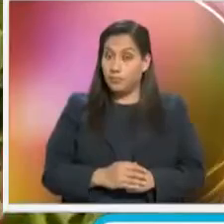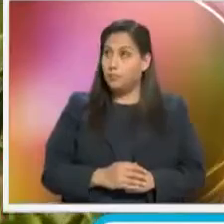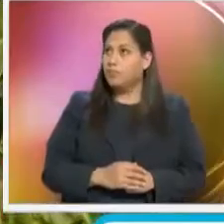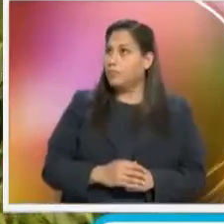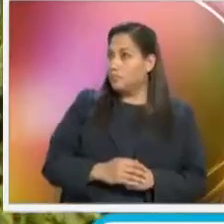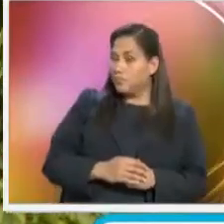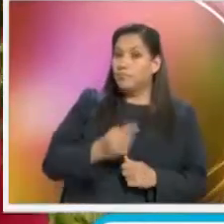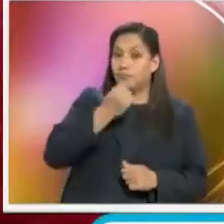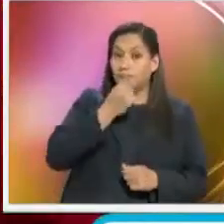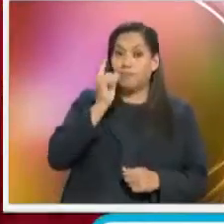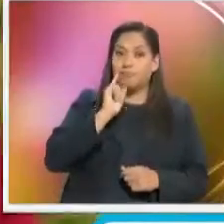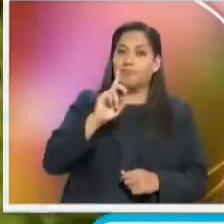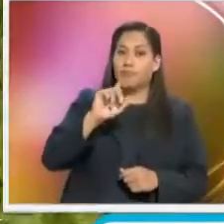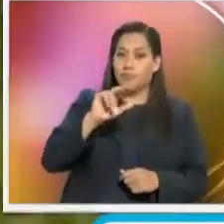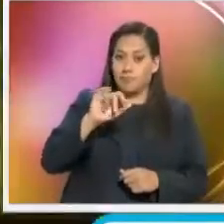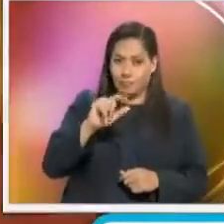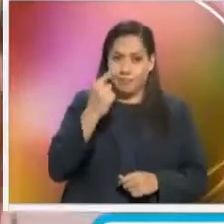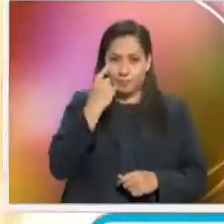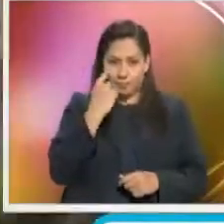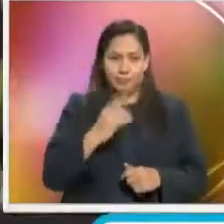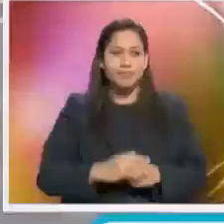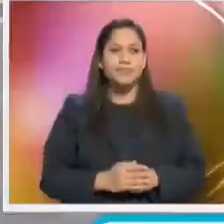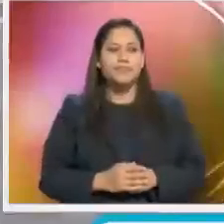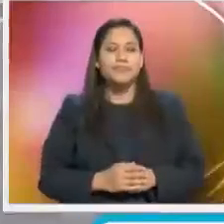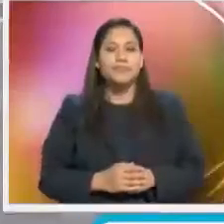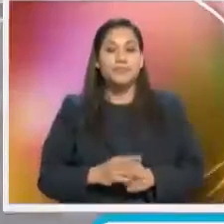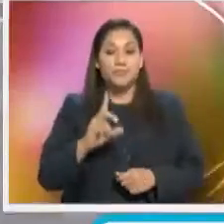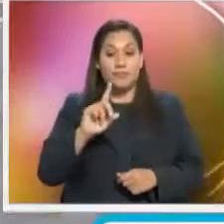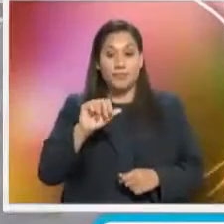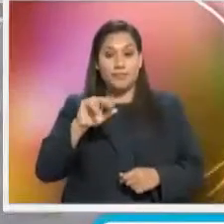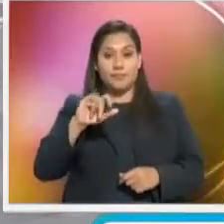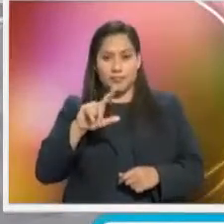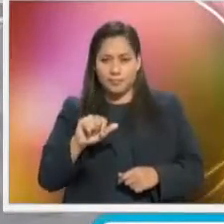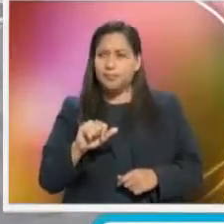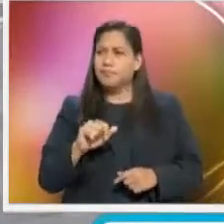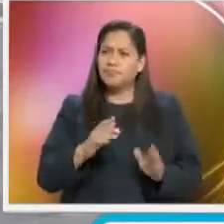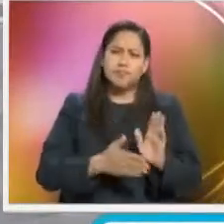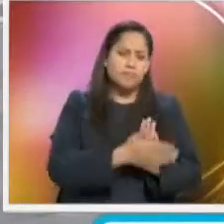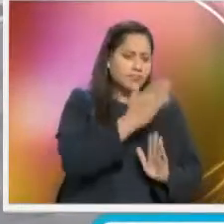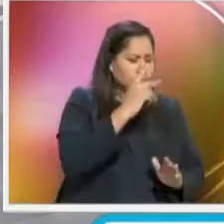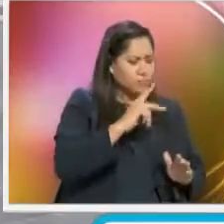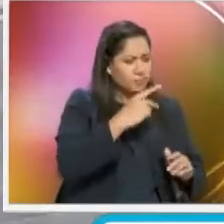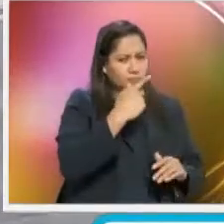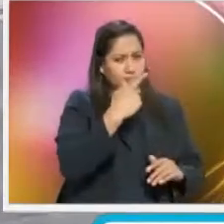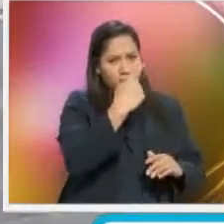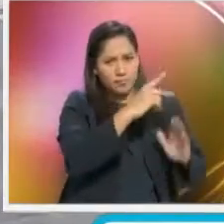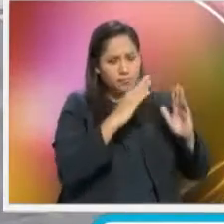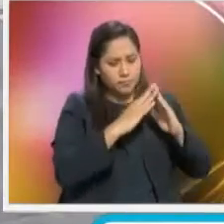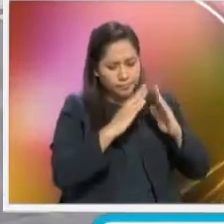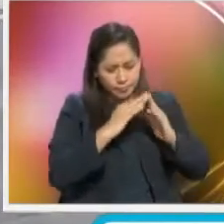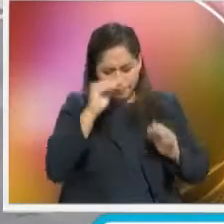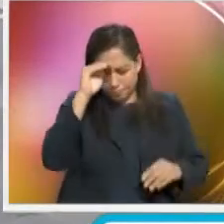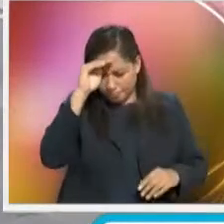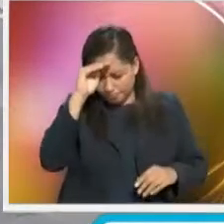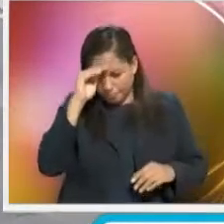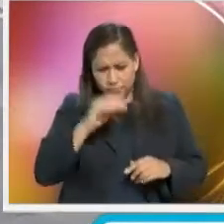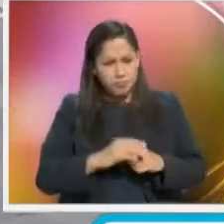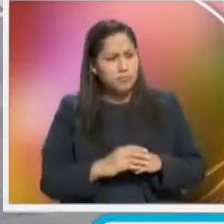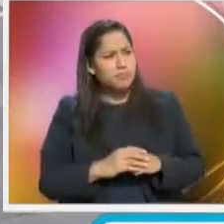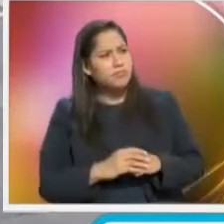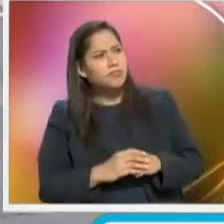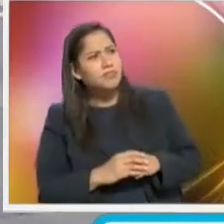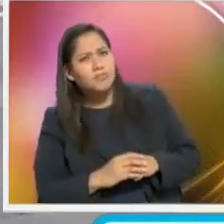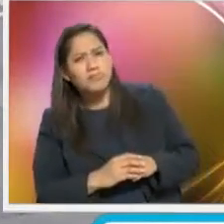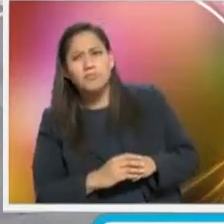hizo Daniela? Se lo voy a contar. Pues Daniela regresó a su casa y se percató de algo que